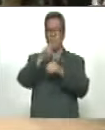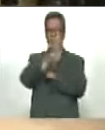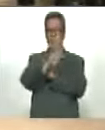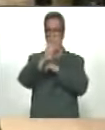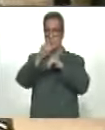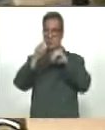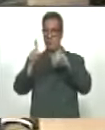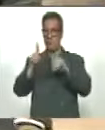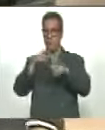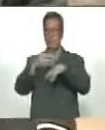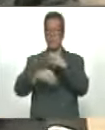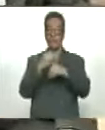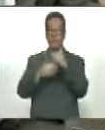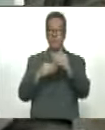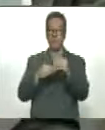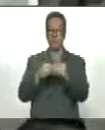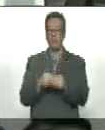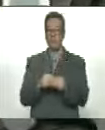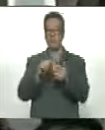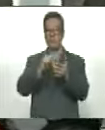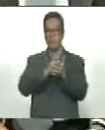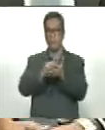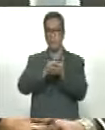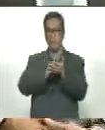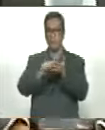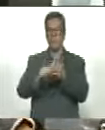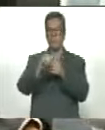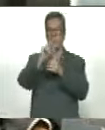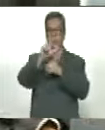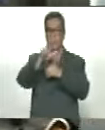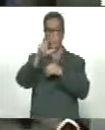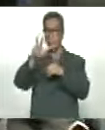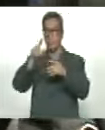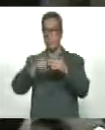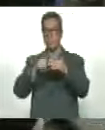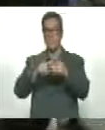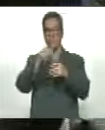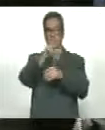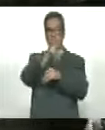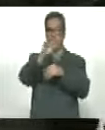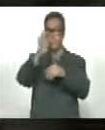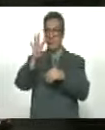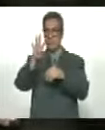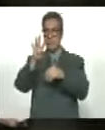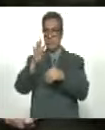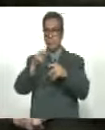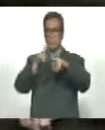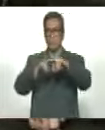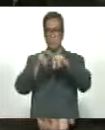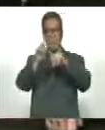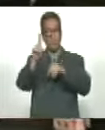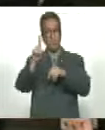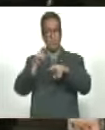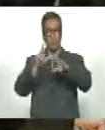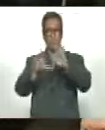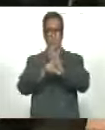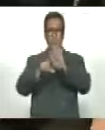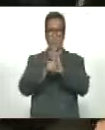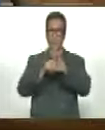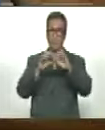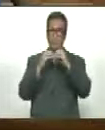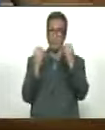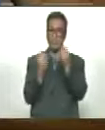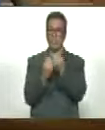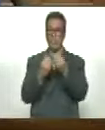2026-2041, de conformidad con lo establecido en los artículos 33 y 34, numeral 1 de la Ley Orgánica